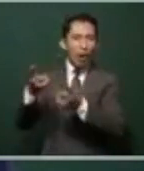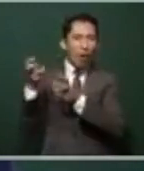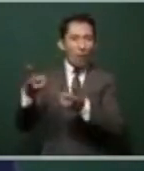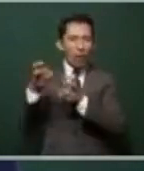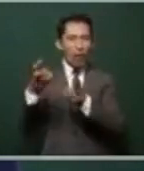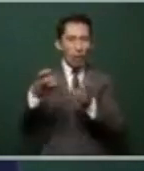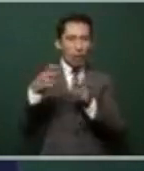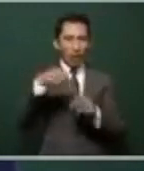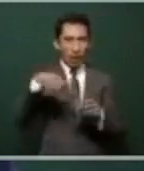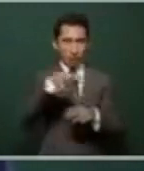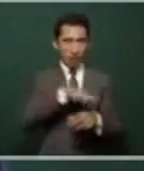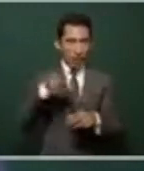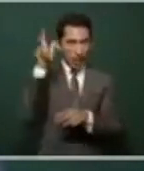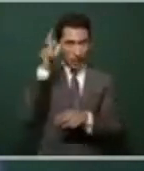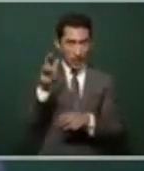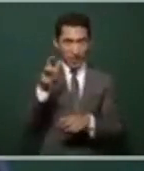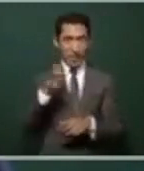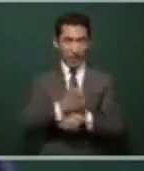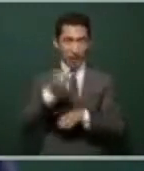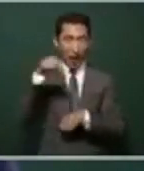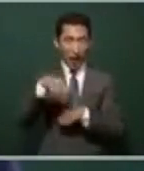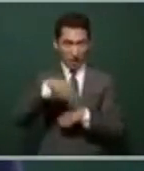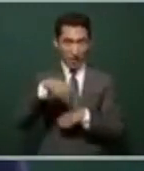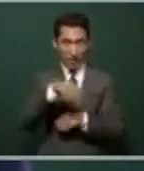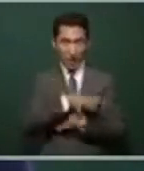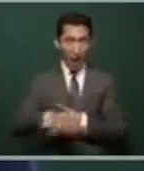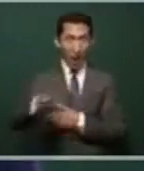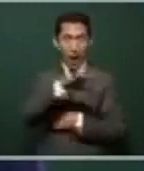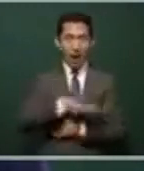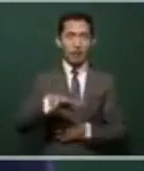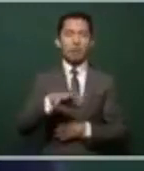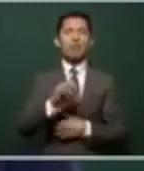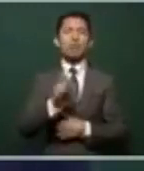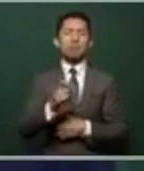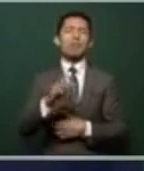este estado tiene bajas